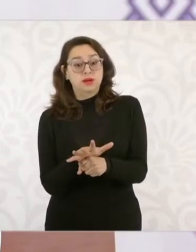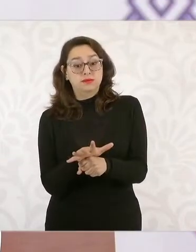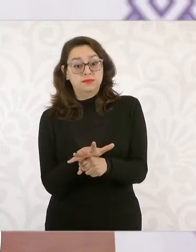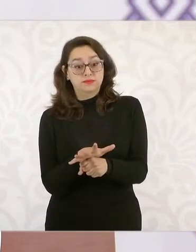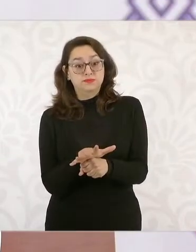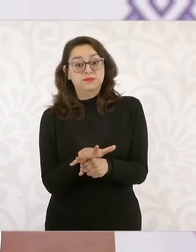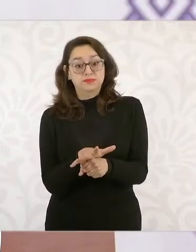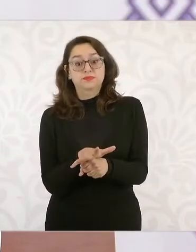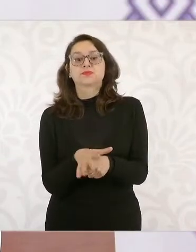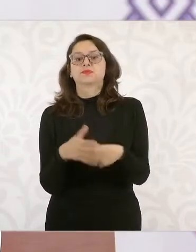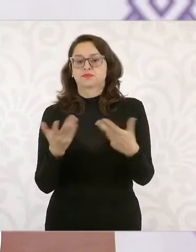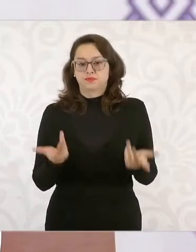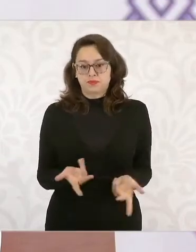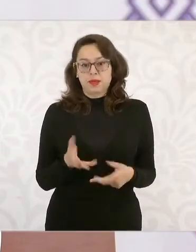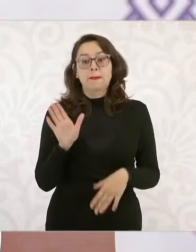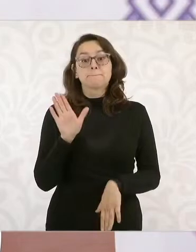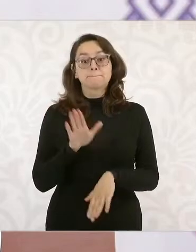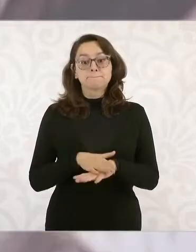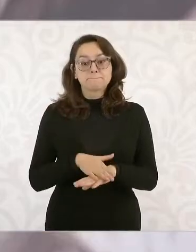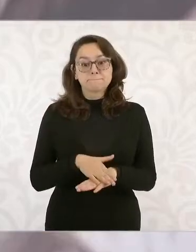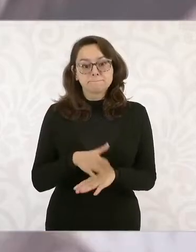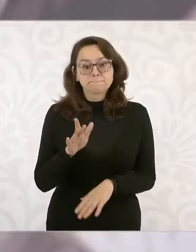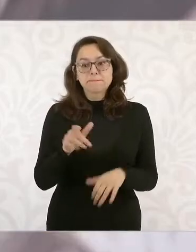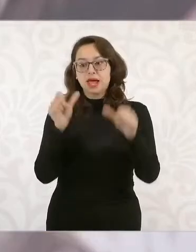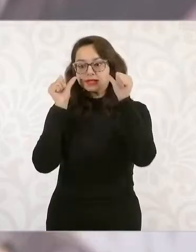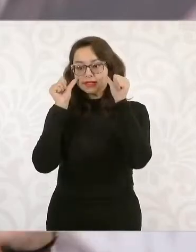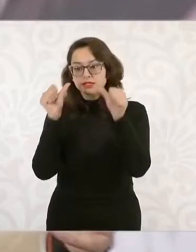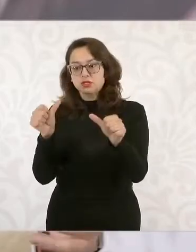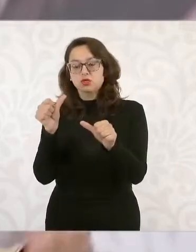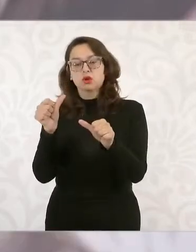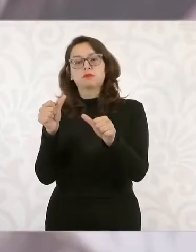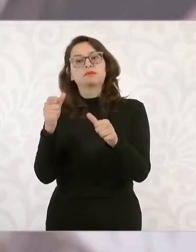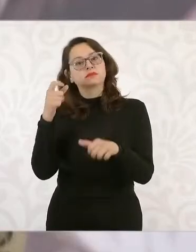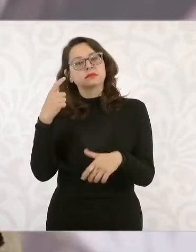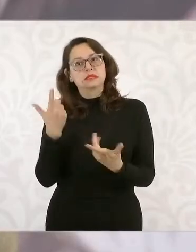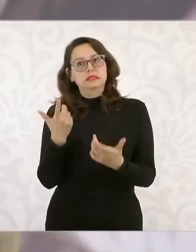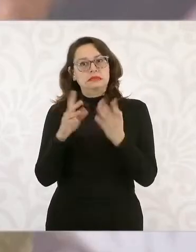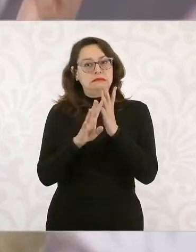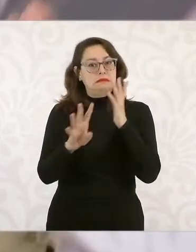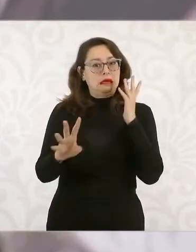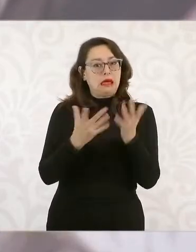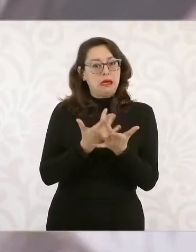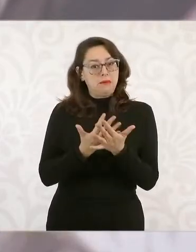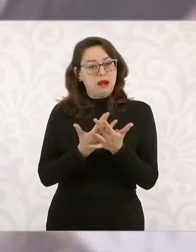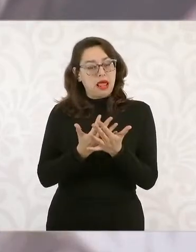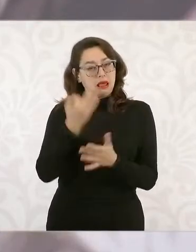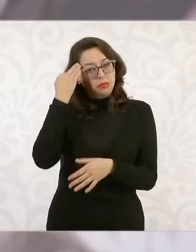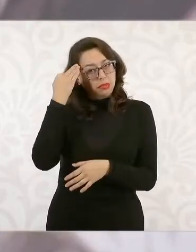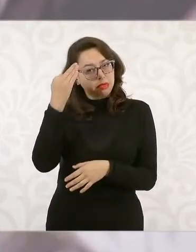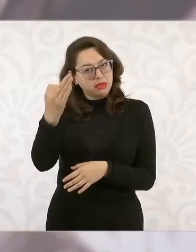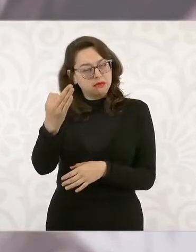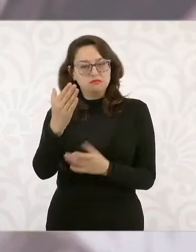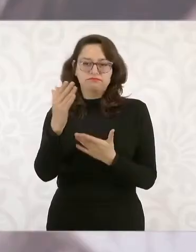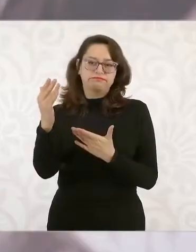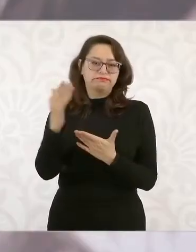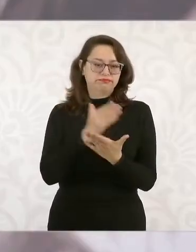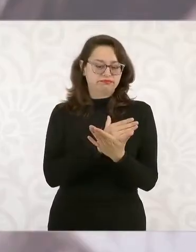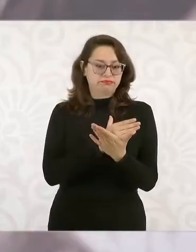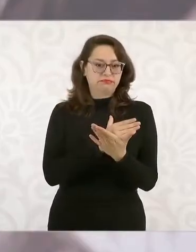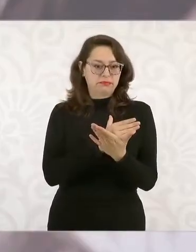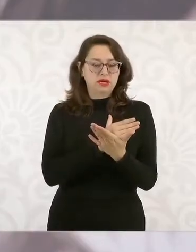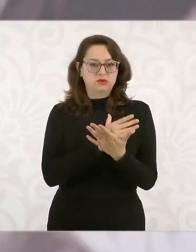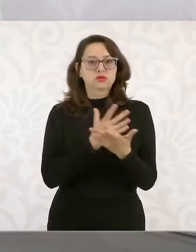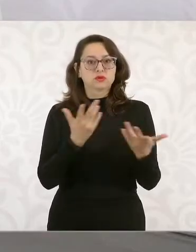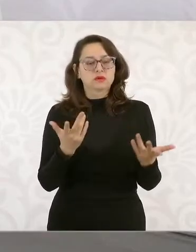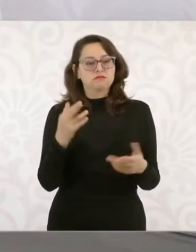hacer más podamos reducir los tiempos de espera sin jamás comprometer la calidad y la seguridad